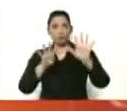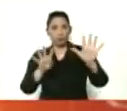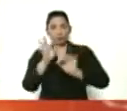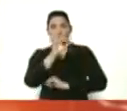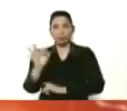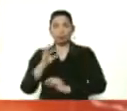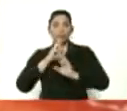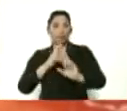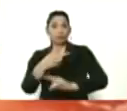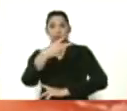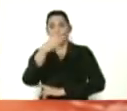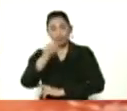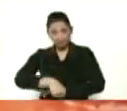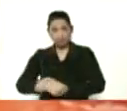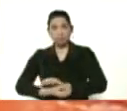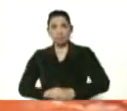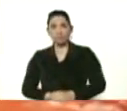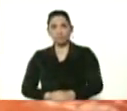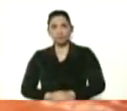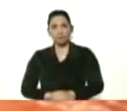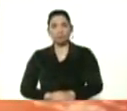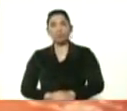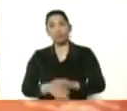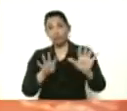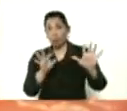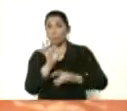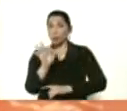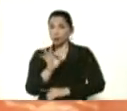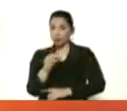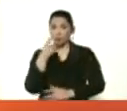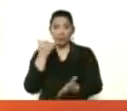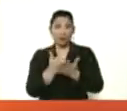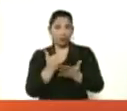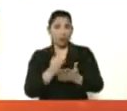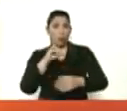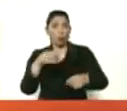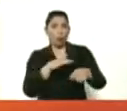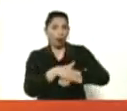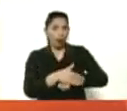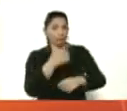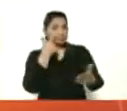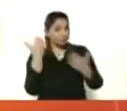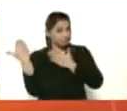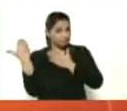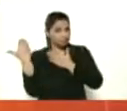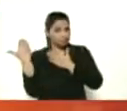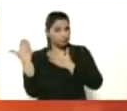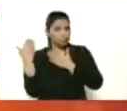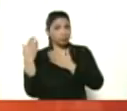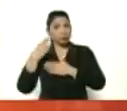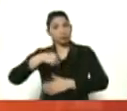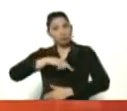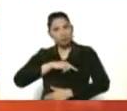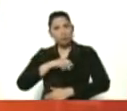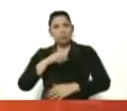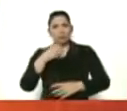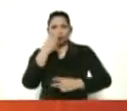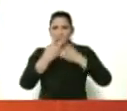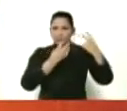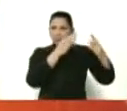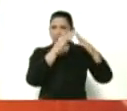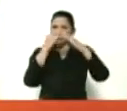9% sí. Fíjate, 9%, Jorge. Ahí está, bueno, el universo que estamos moviéndonos casa por